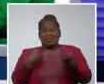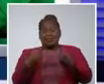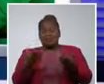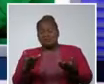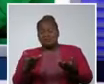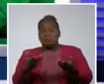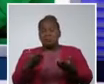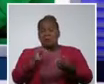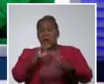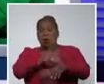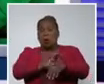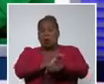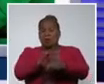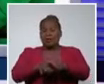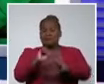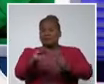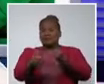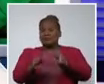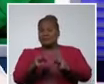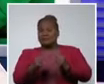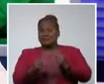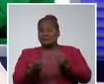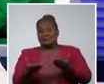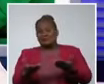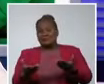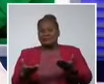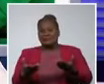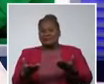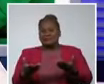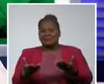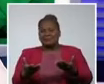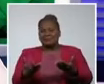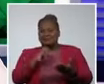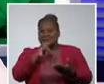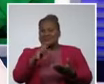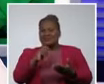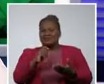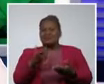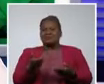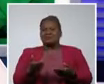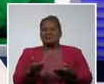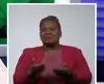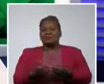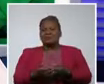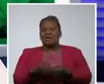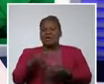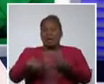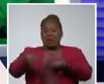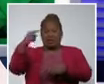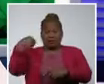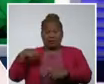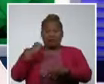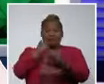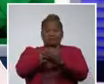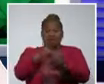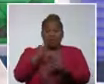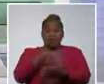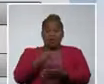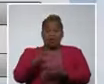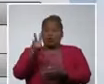realmente es un poco bien paradójico. En el día de ayer se confirmaron